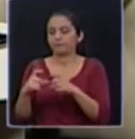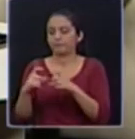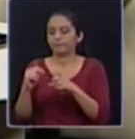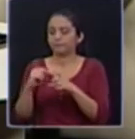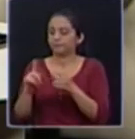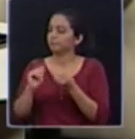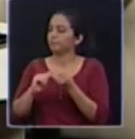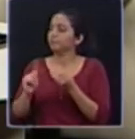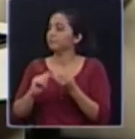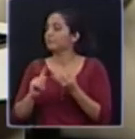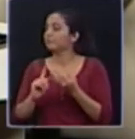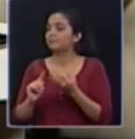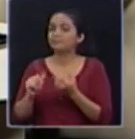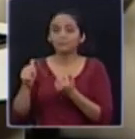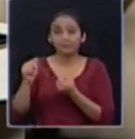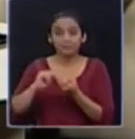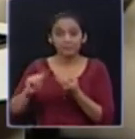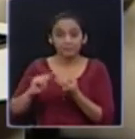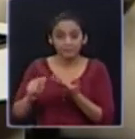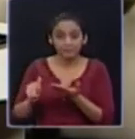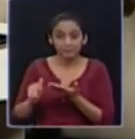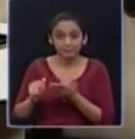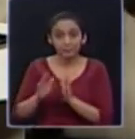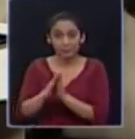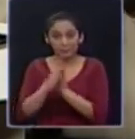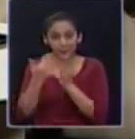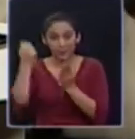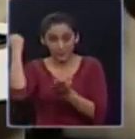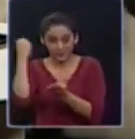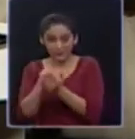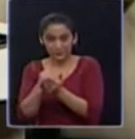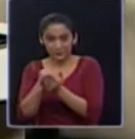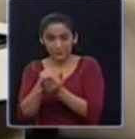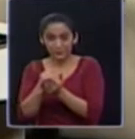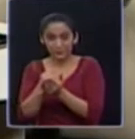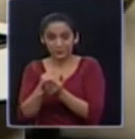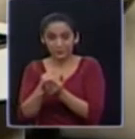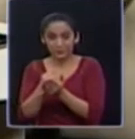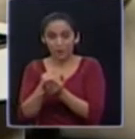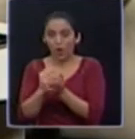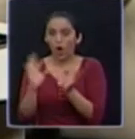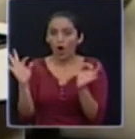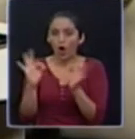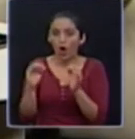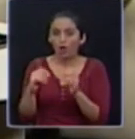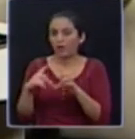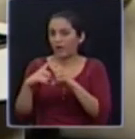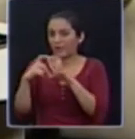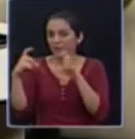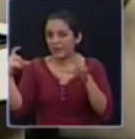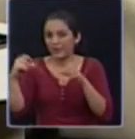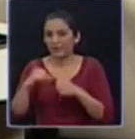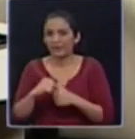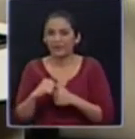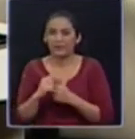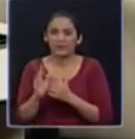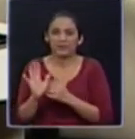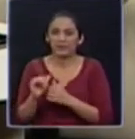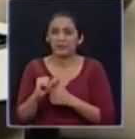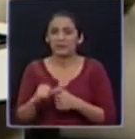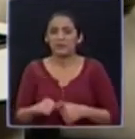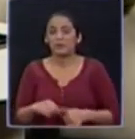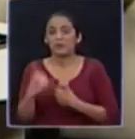entrada. Es un requisito. Cuando usted le sellan el pasaporte o la tarjeta andina de migración, ahí usted pasa a